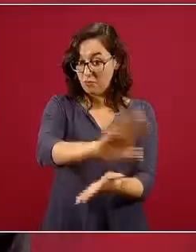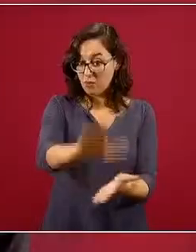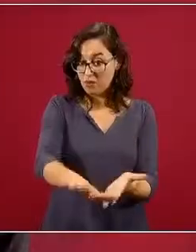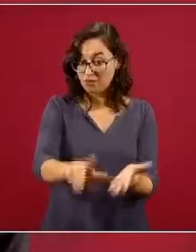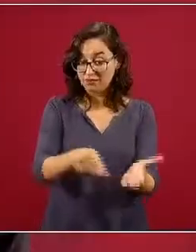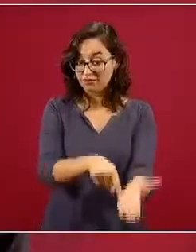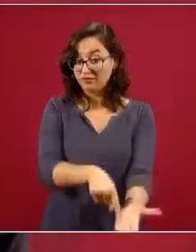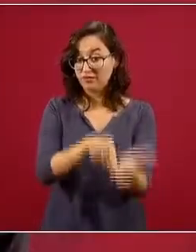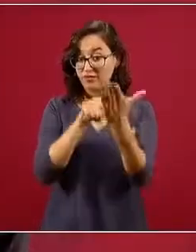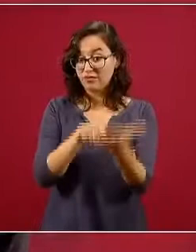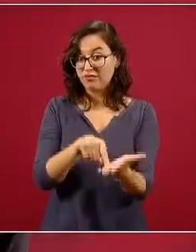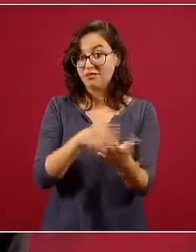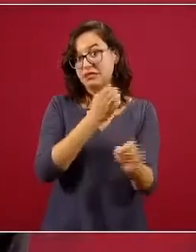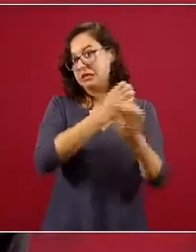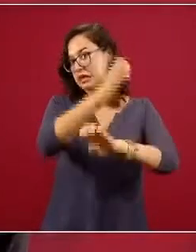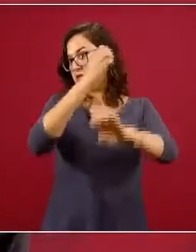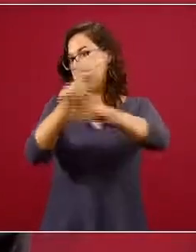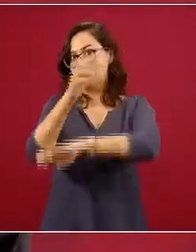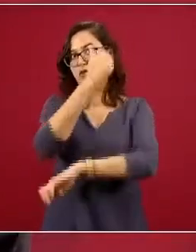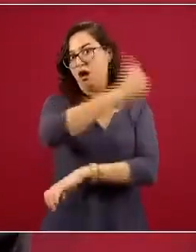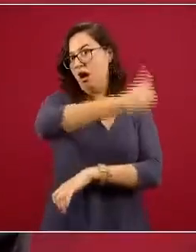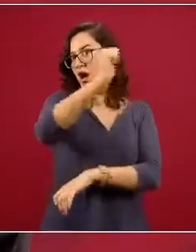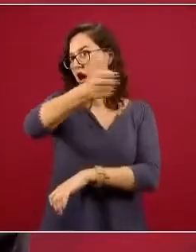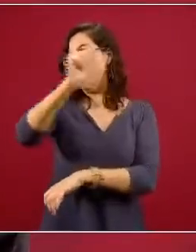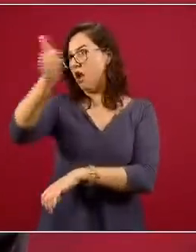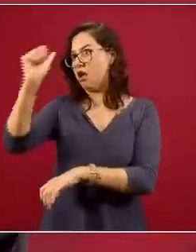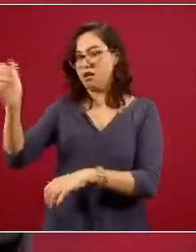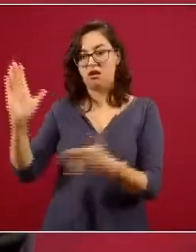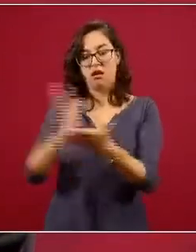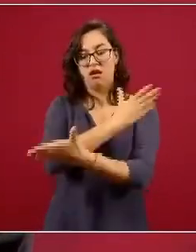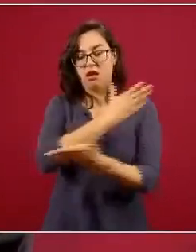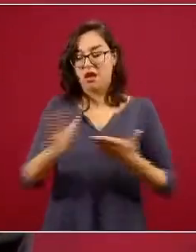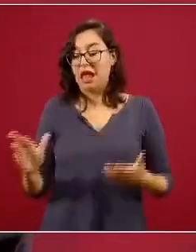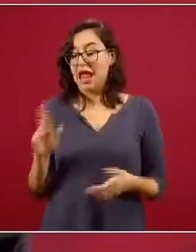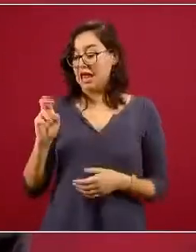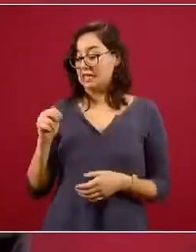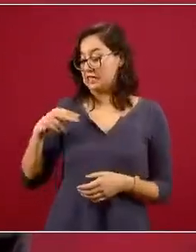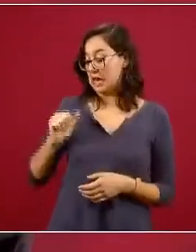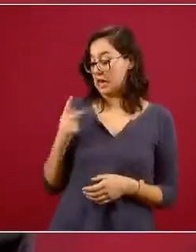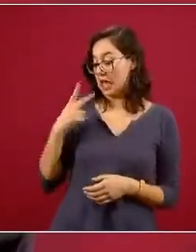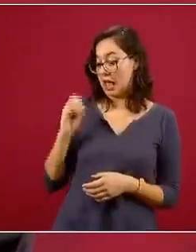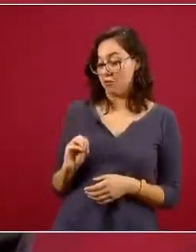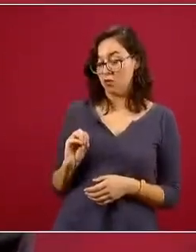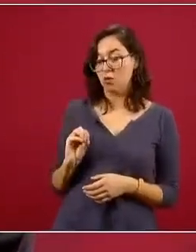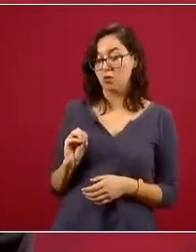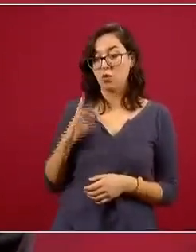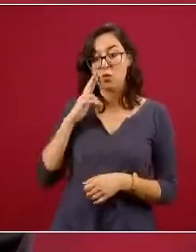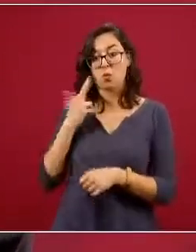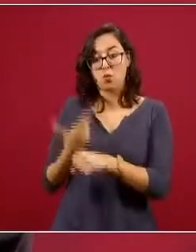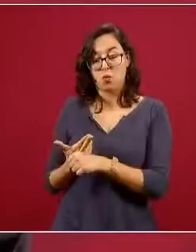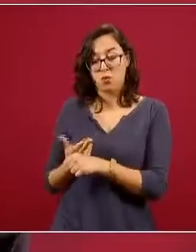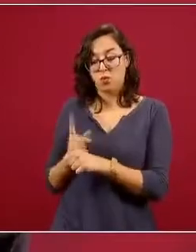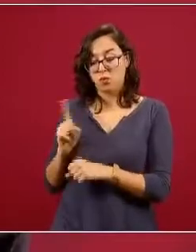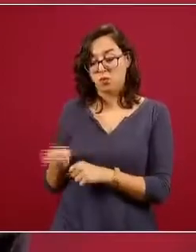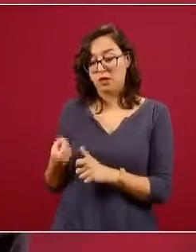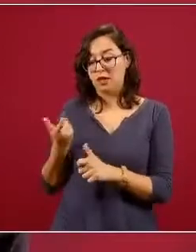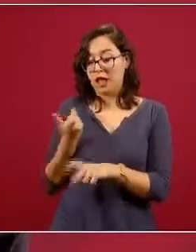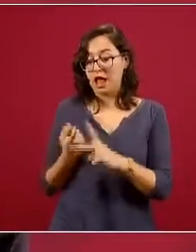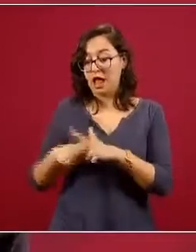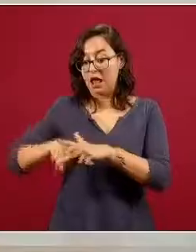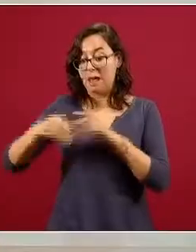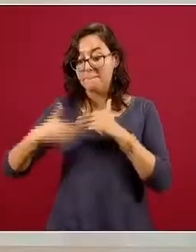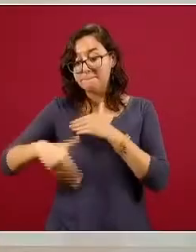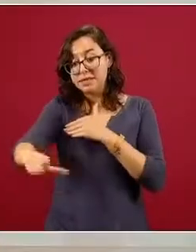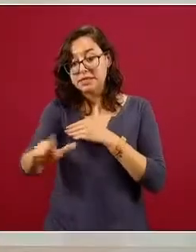civiles dependen de las entidades federativas. Lo que ha hecho RENAPO desde que empezó en esta